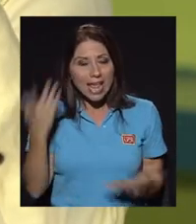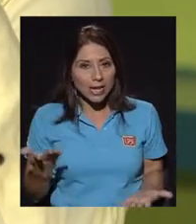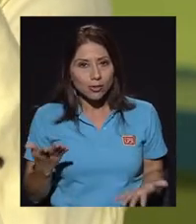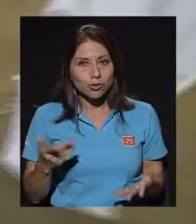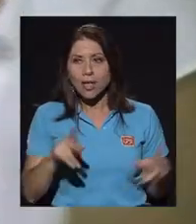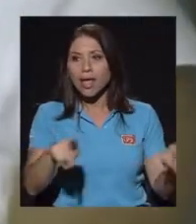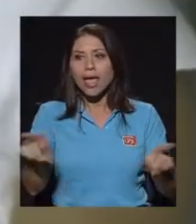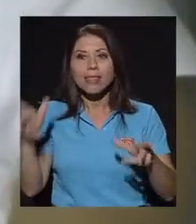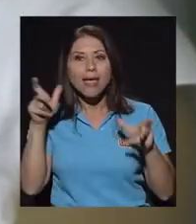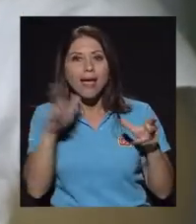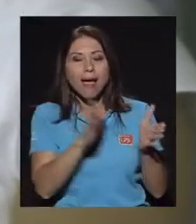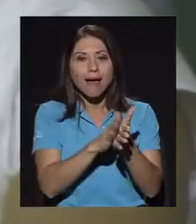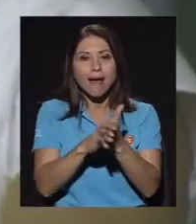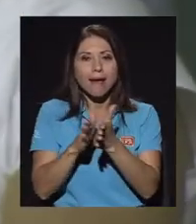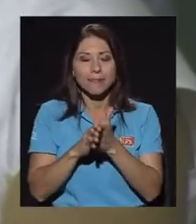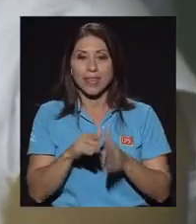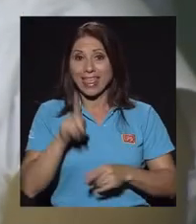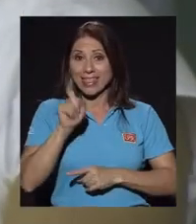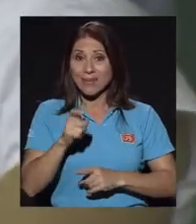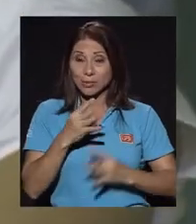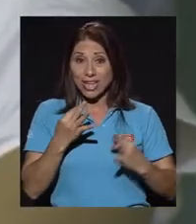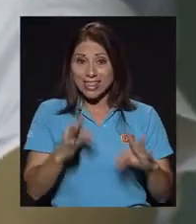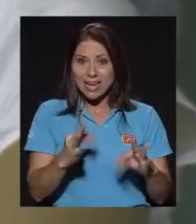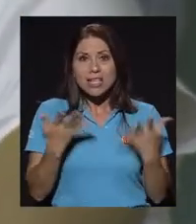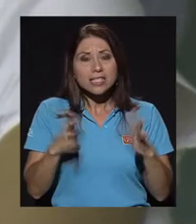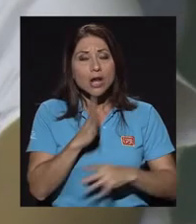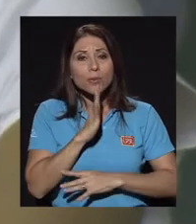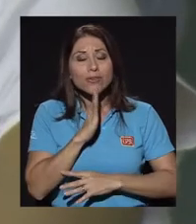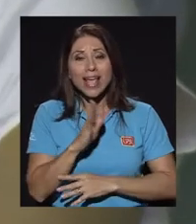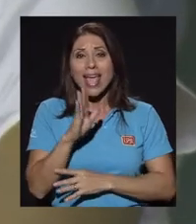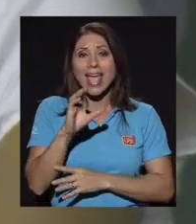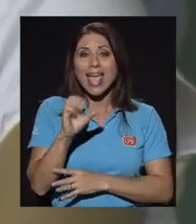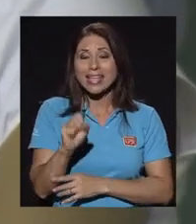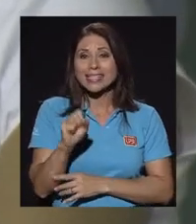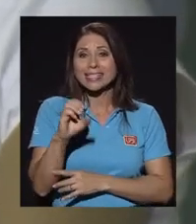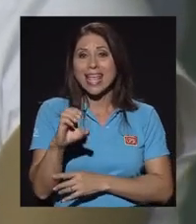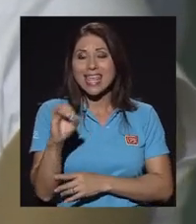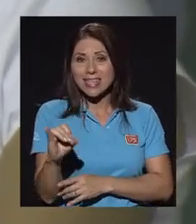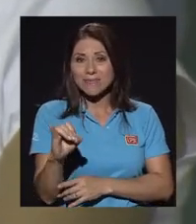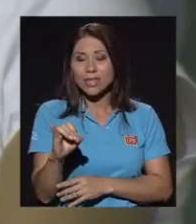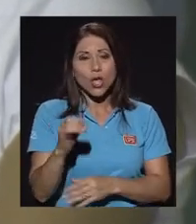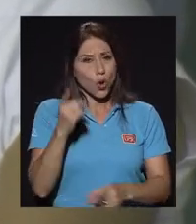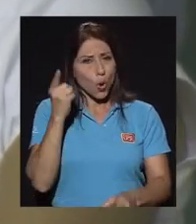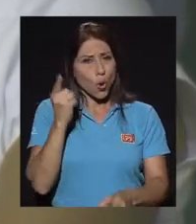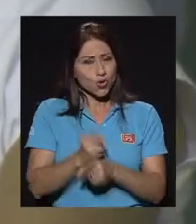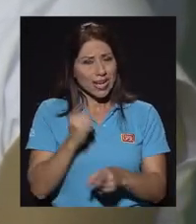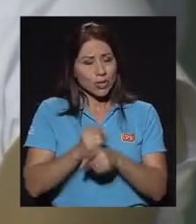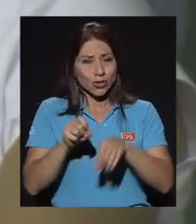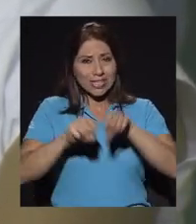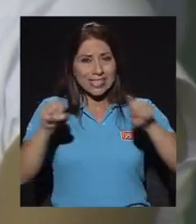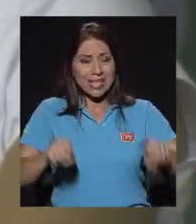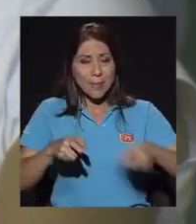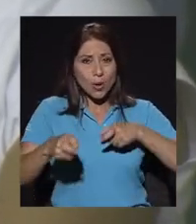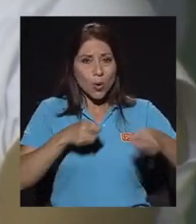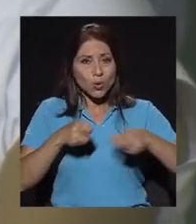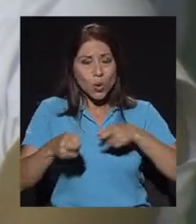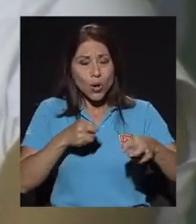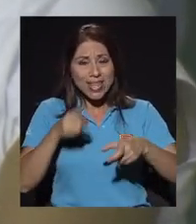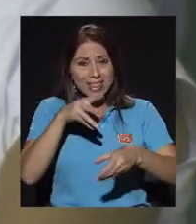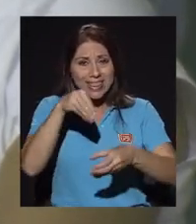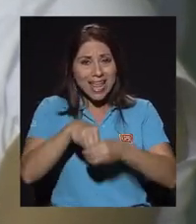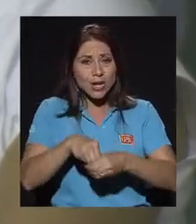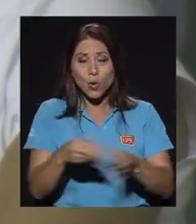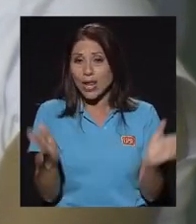Tenemos que también y lo hemos hablado, un SCI, la correcta implementación de un sistema de control interno, que